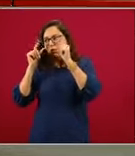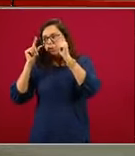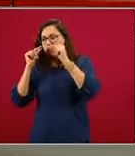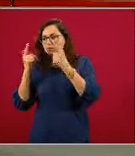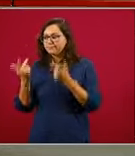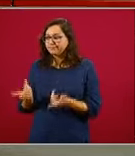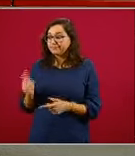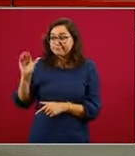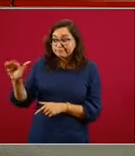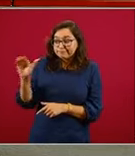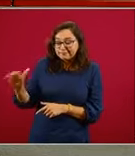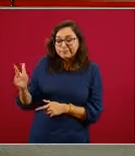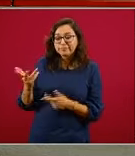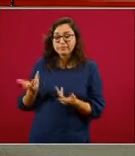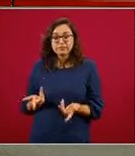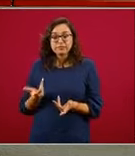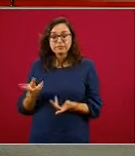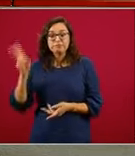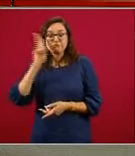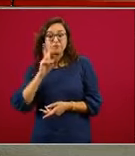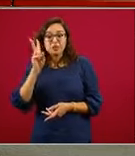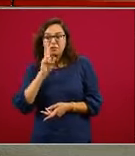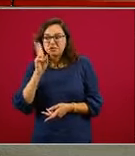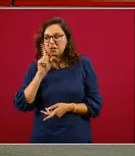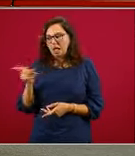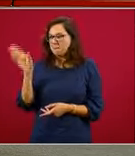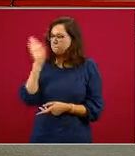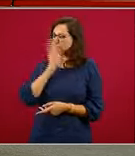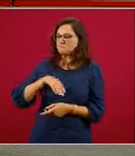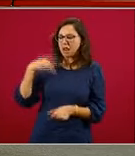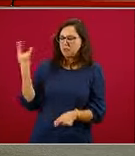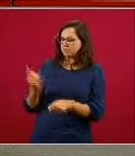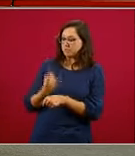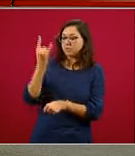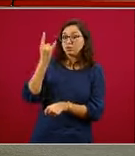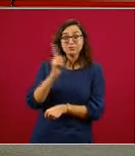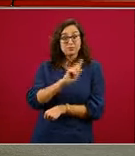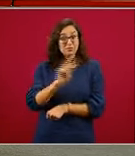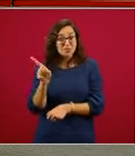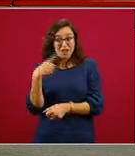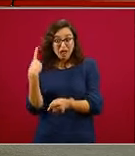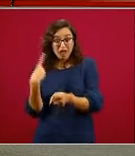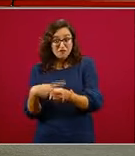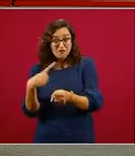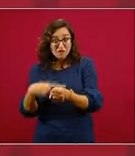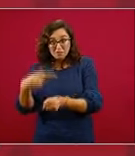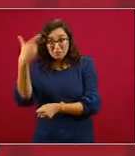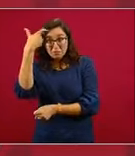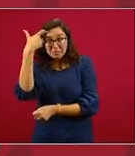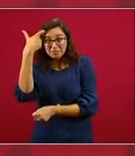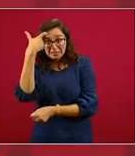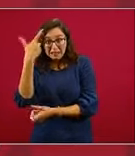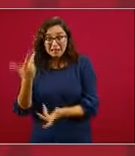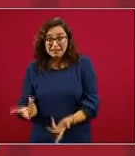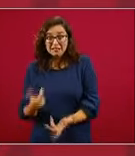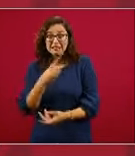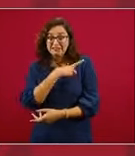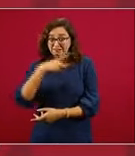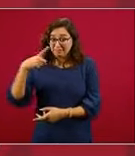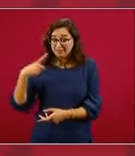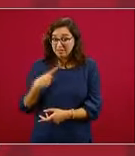padecimiento que no debe ser visto como un vicio o como una falla moral, es uno más de los problemas de salud mental y por eso lo estamos integrando